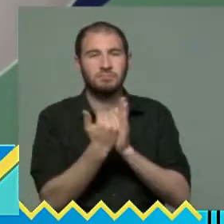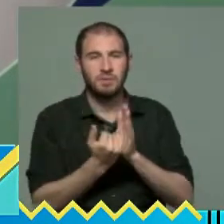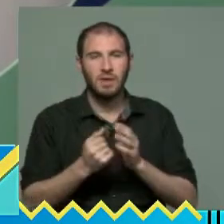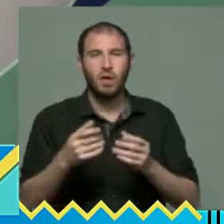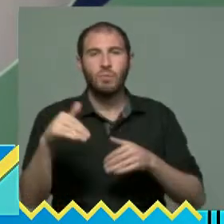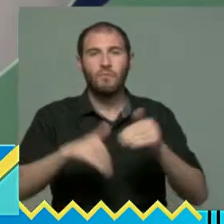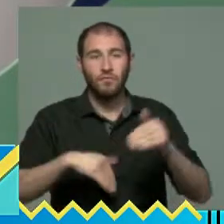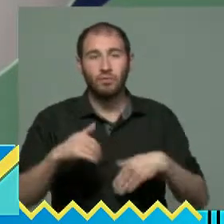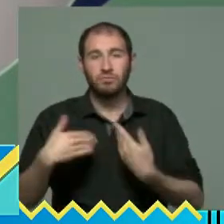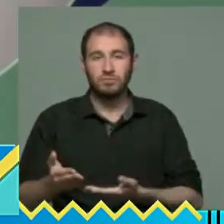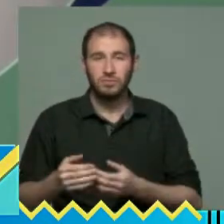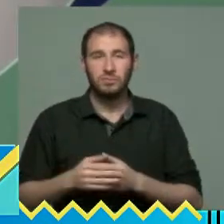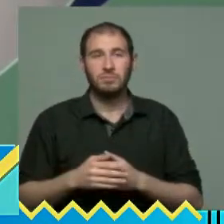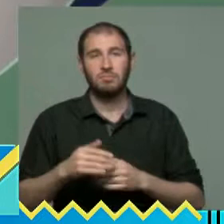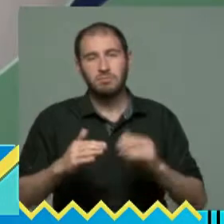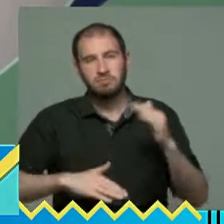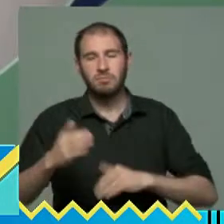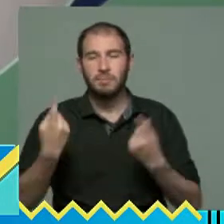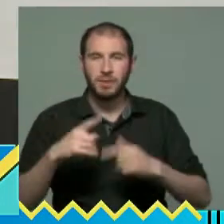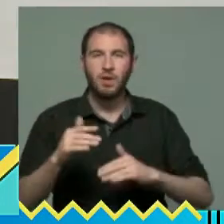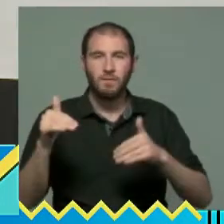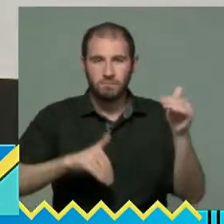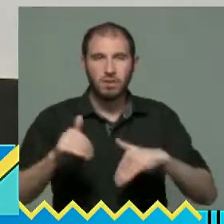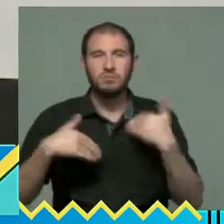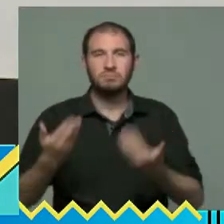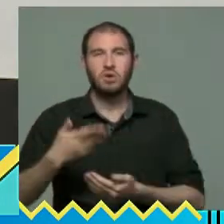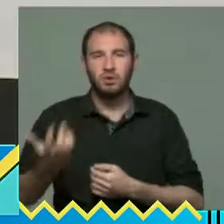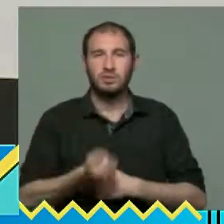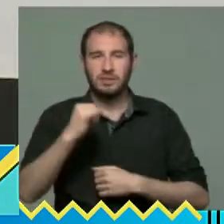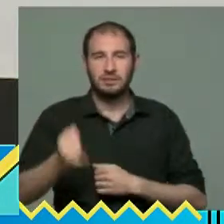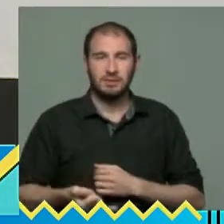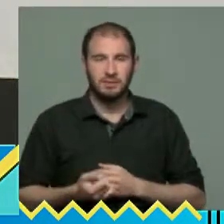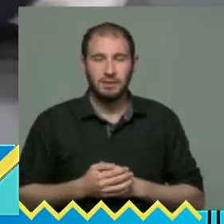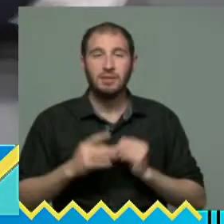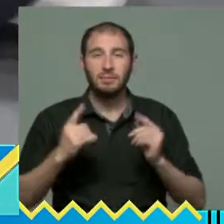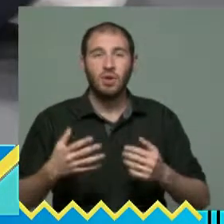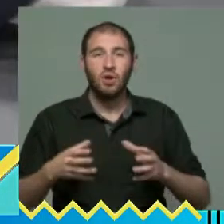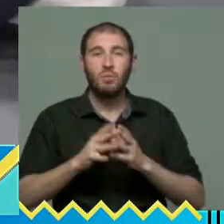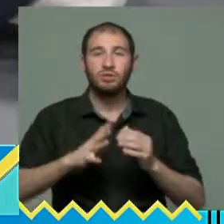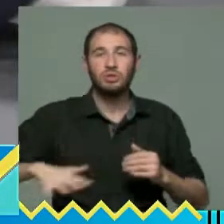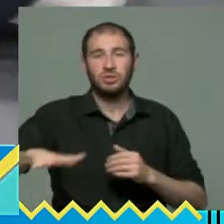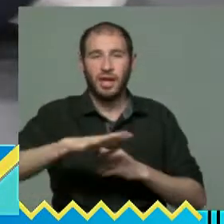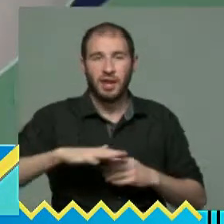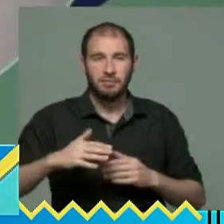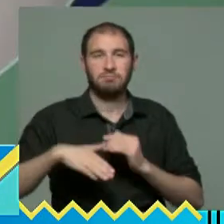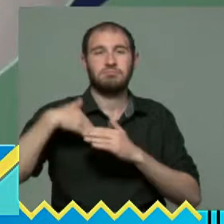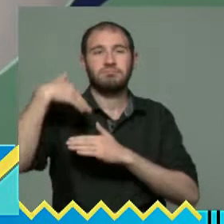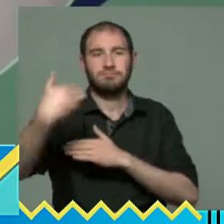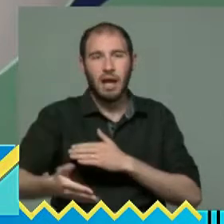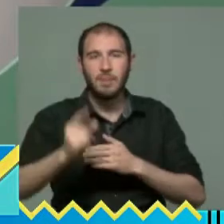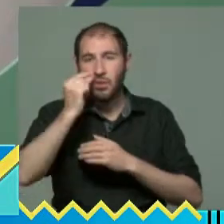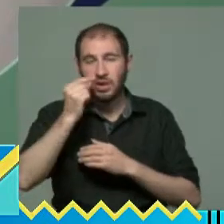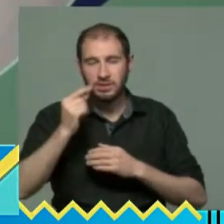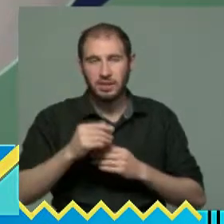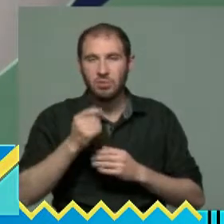caudal electoral, con sus vaivenes obviamente, pero determinado caudal electoral, y como una fuerza social también, más allá de la política,